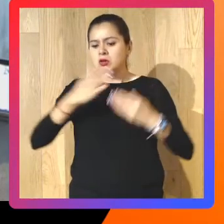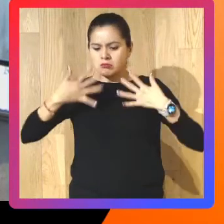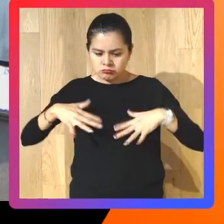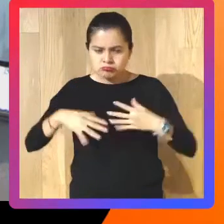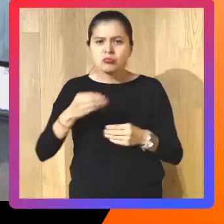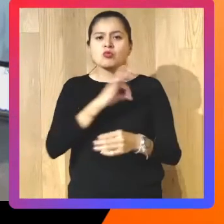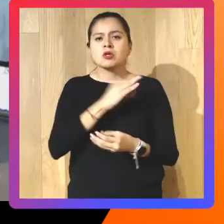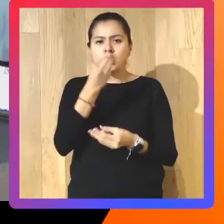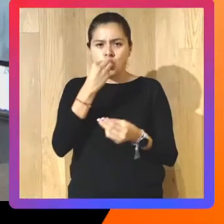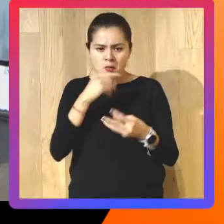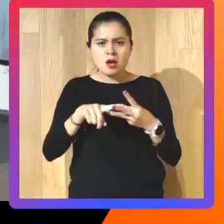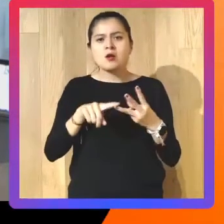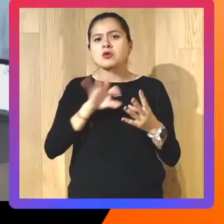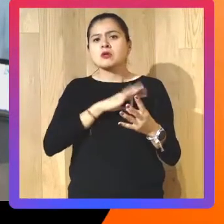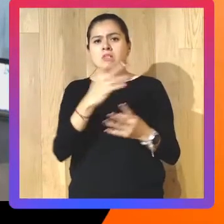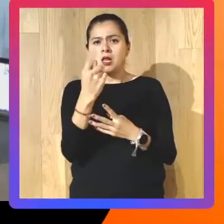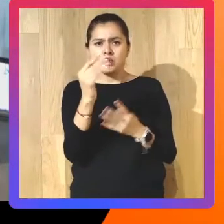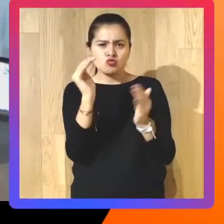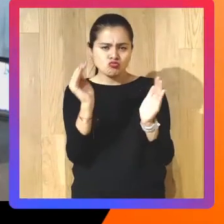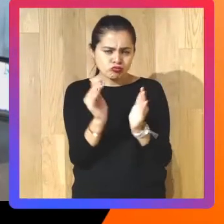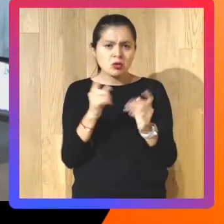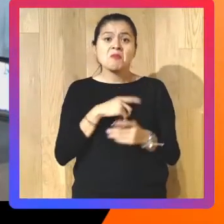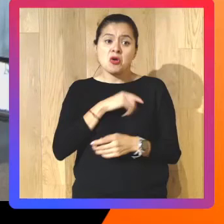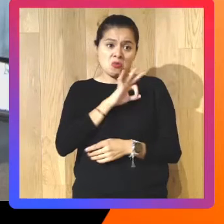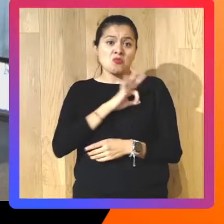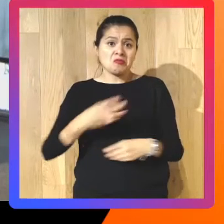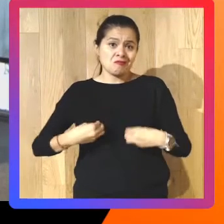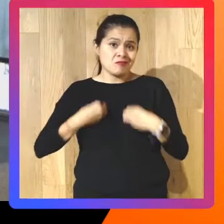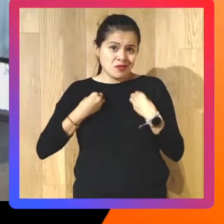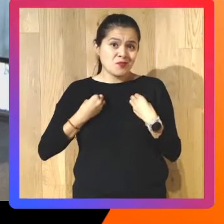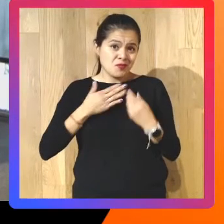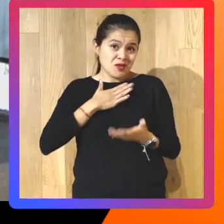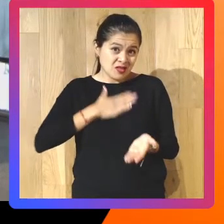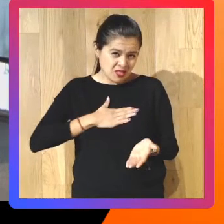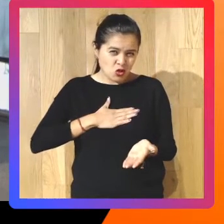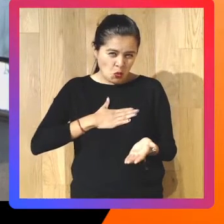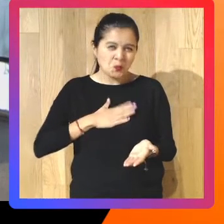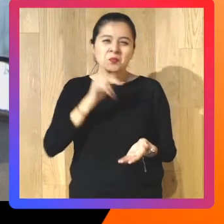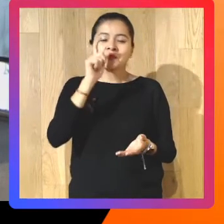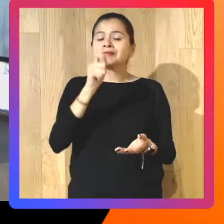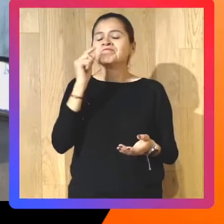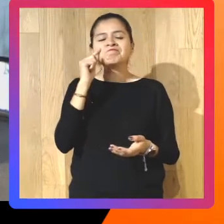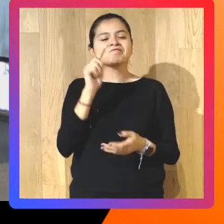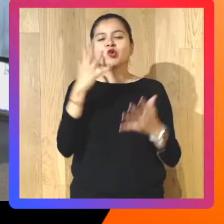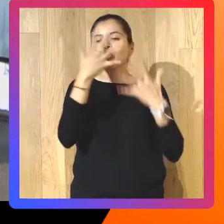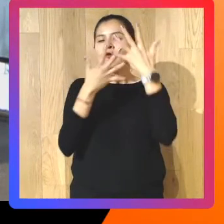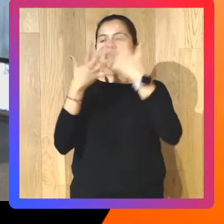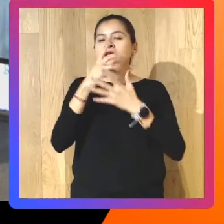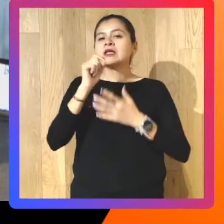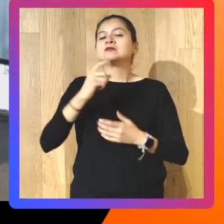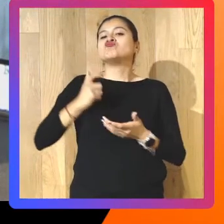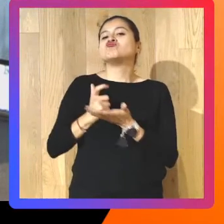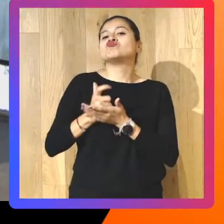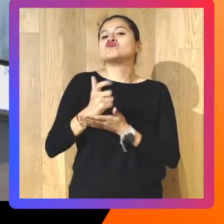vestirse, puede tener su televisión pequeña, pero puede vivir dignamente. Entonces no hay que confundirlo. Lo que estamos tratando en salario digno